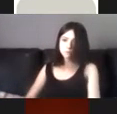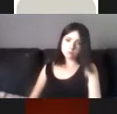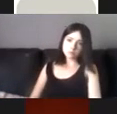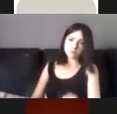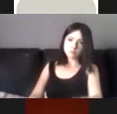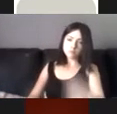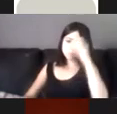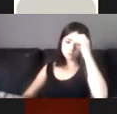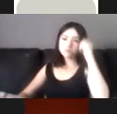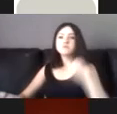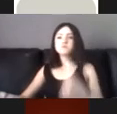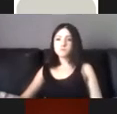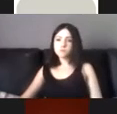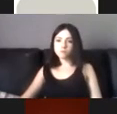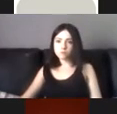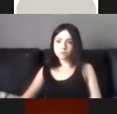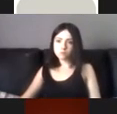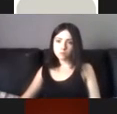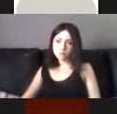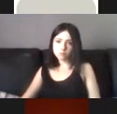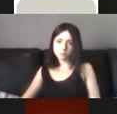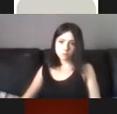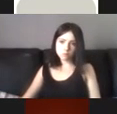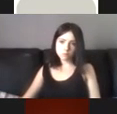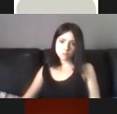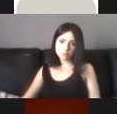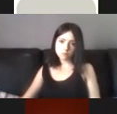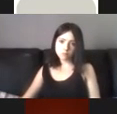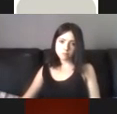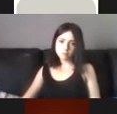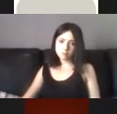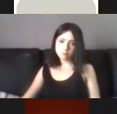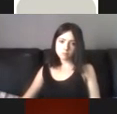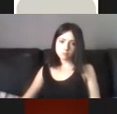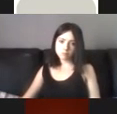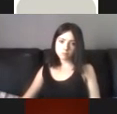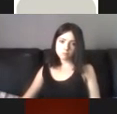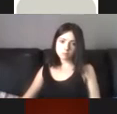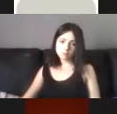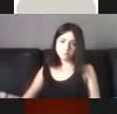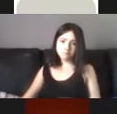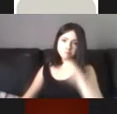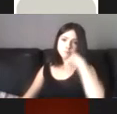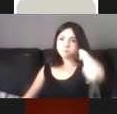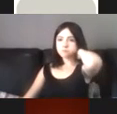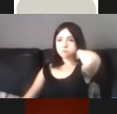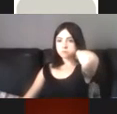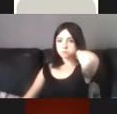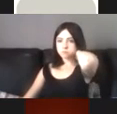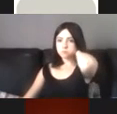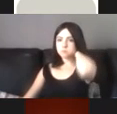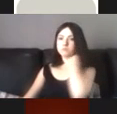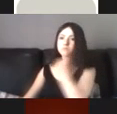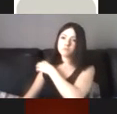comparativo, como dice el objetivo de la clase, y ya a través de portadas de distintos medios digitales, con la idea de siempre,